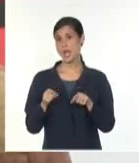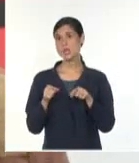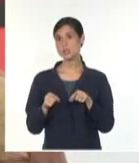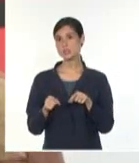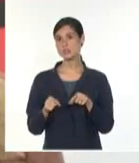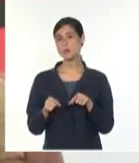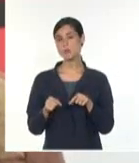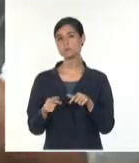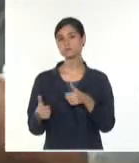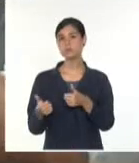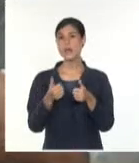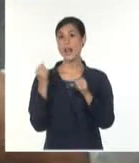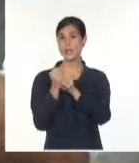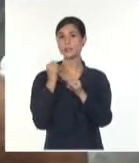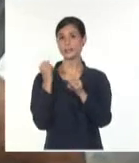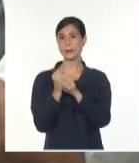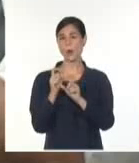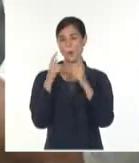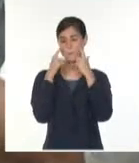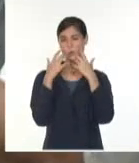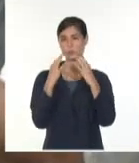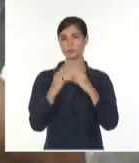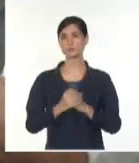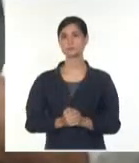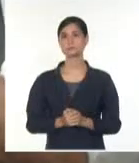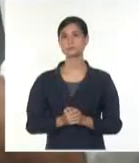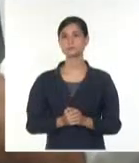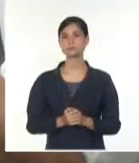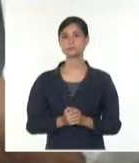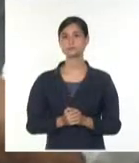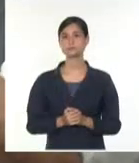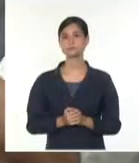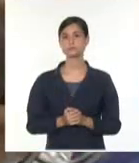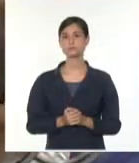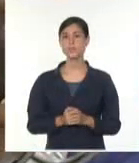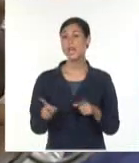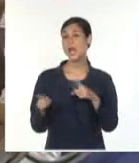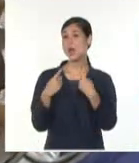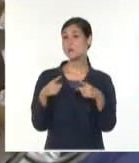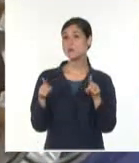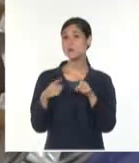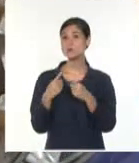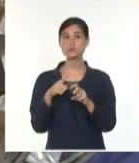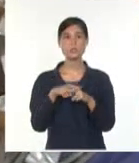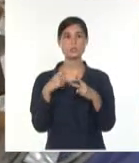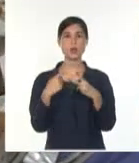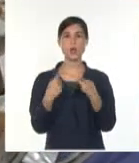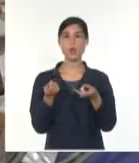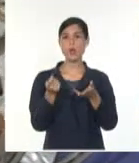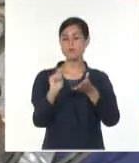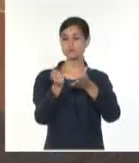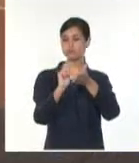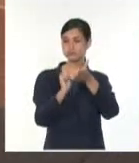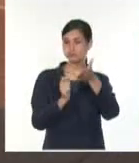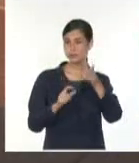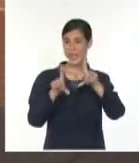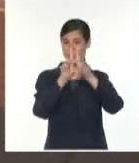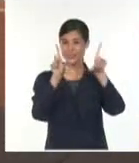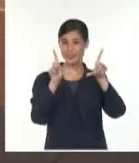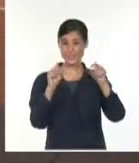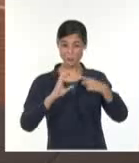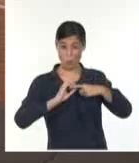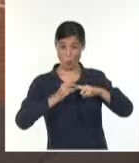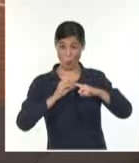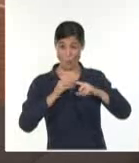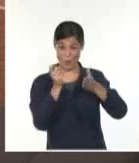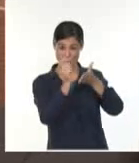hacer cualquier tipo de humor temas como la música las publicaciones y el empeño de algunas editoriales para materializar textos humorísticos fueron abordados en esta